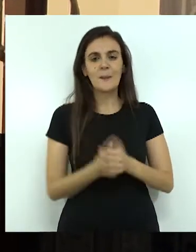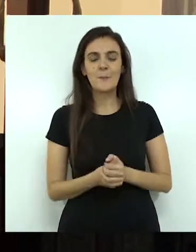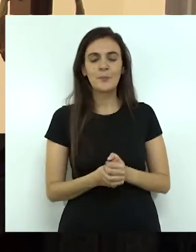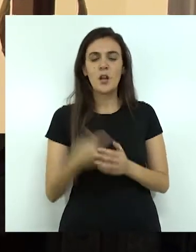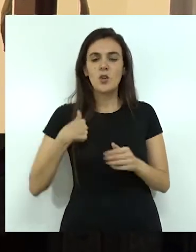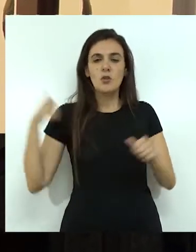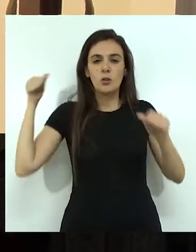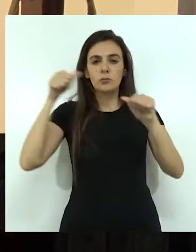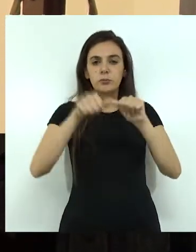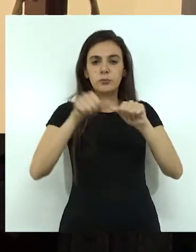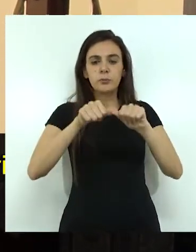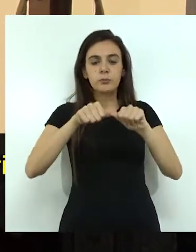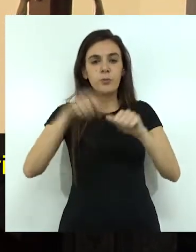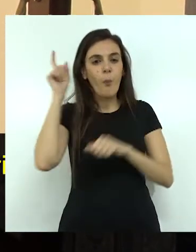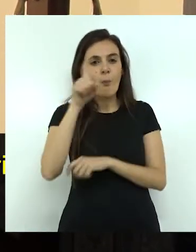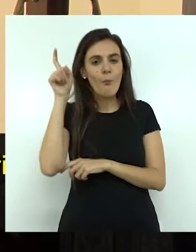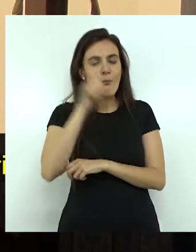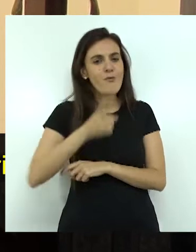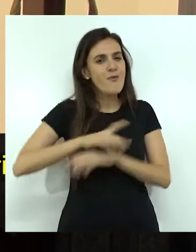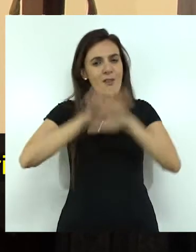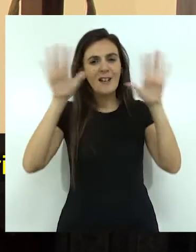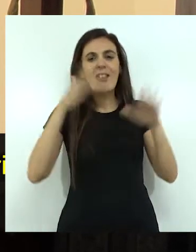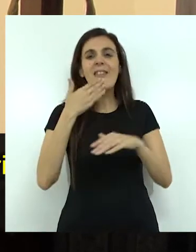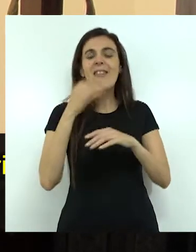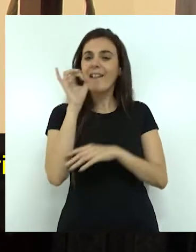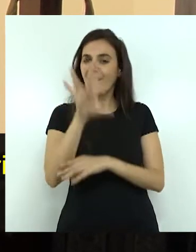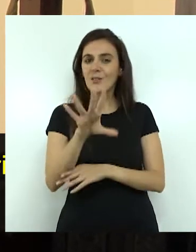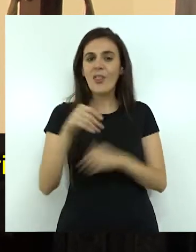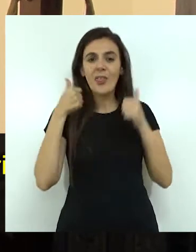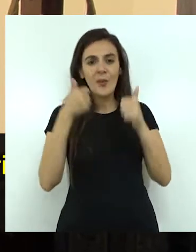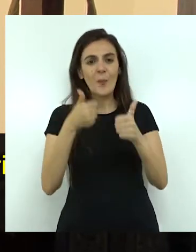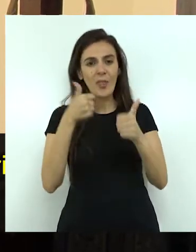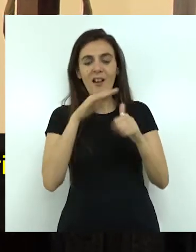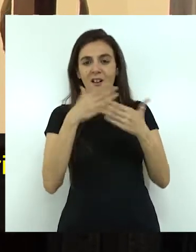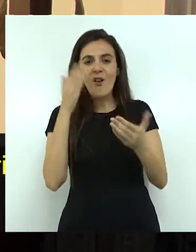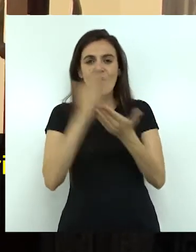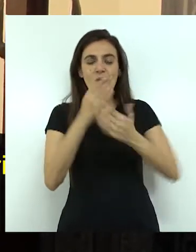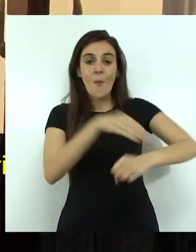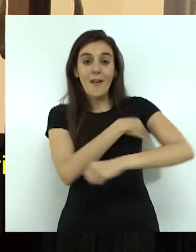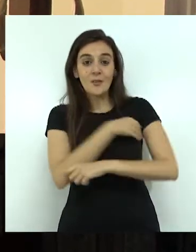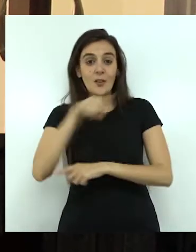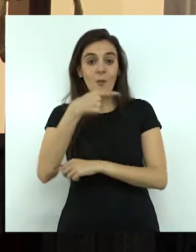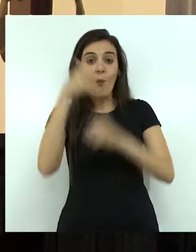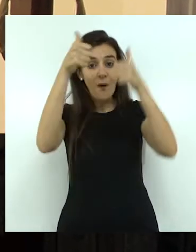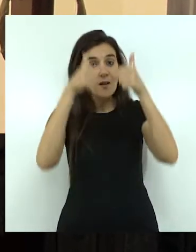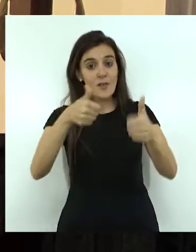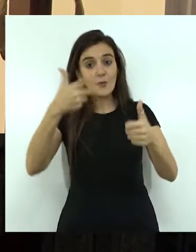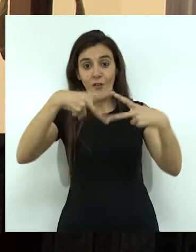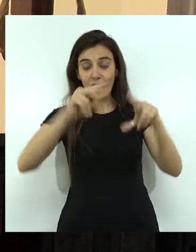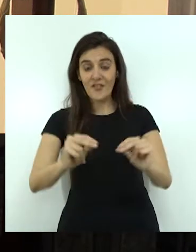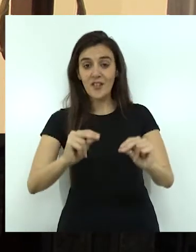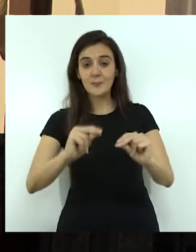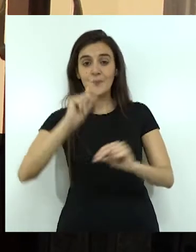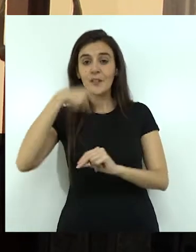muy claro el ser enseñante desde los 14 años que comencé estudiando magisterio y después la licenciatura pues mi